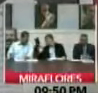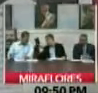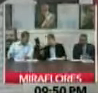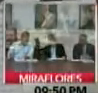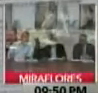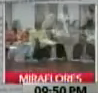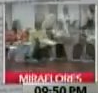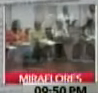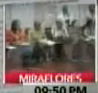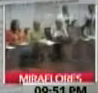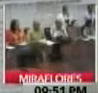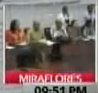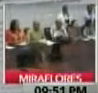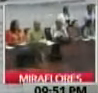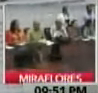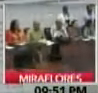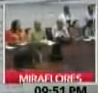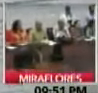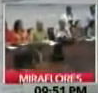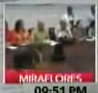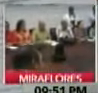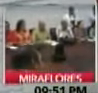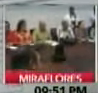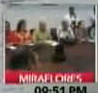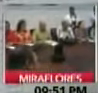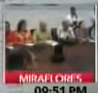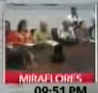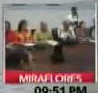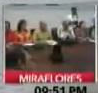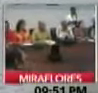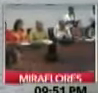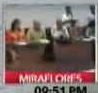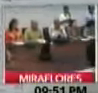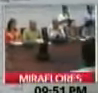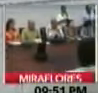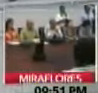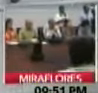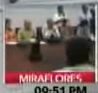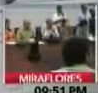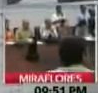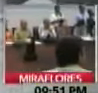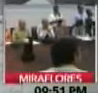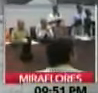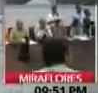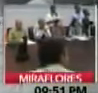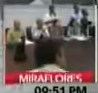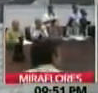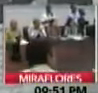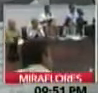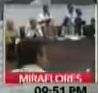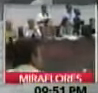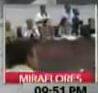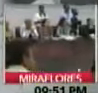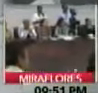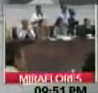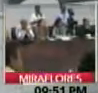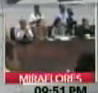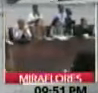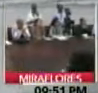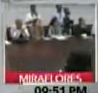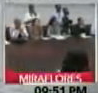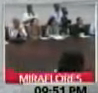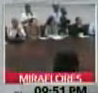Era subjefe de la causa R. Prestaciones sociales son un freno para el desarrollo del país. Después fue presidente de Fede Cámara.